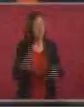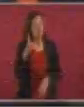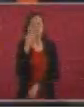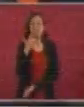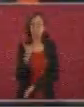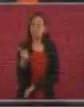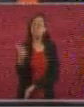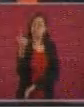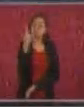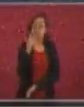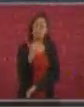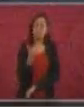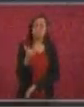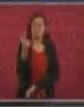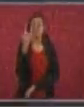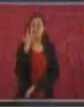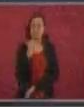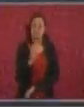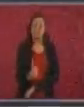cuántos van